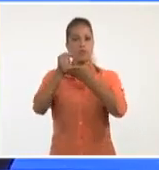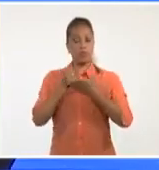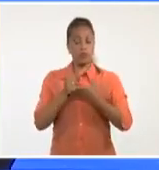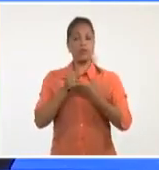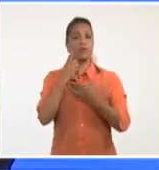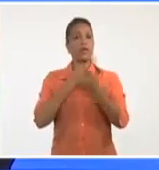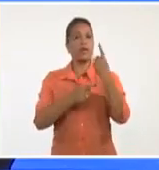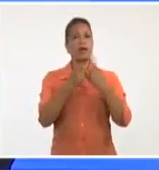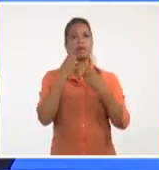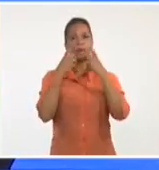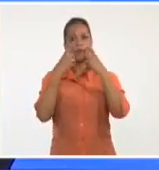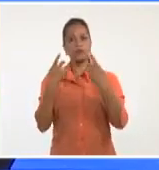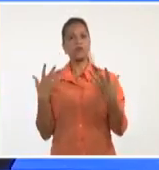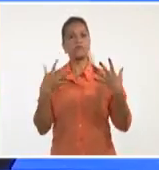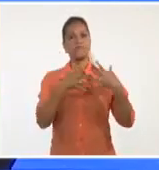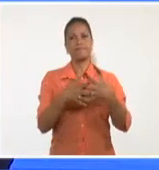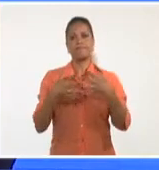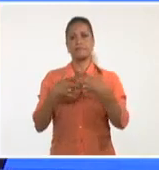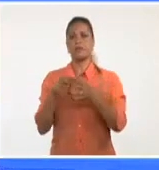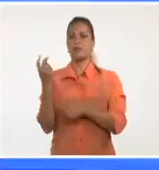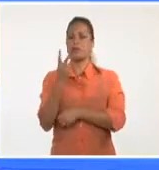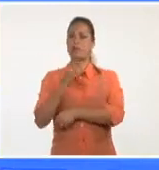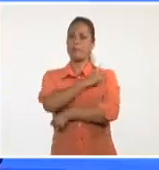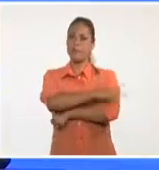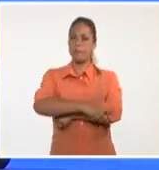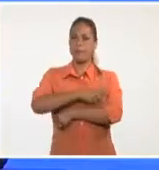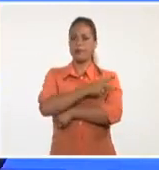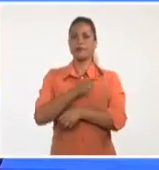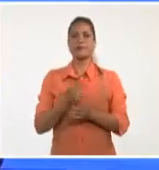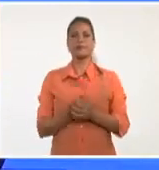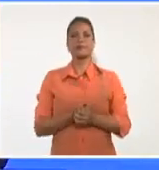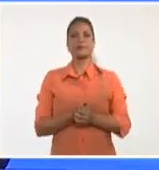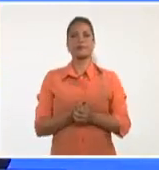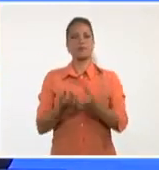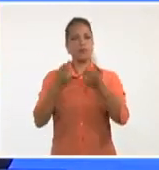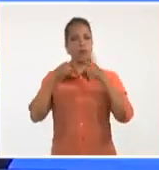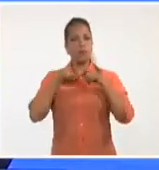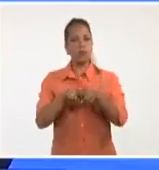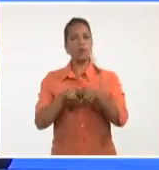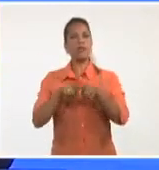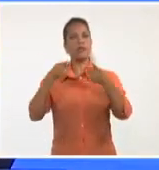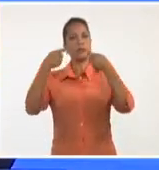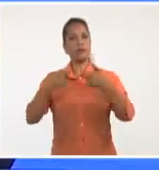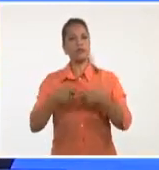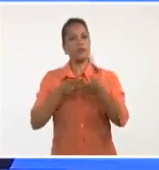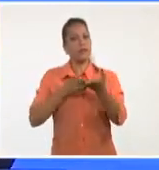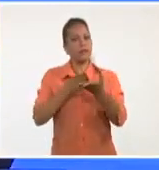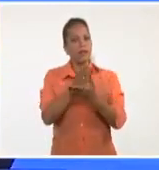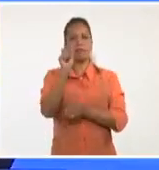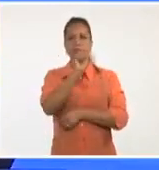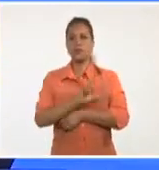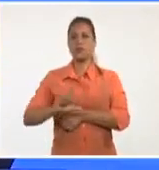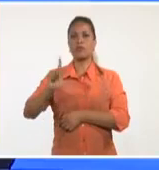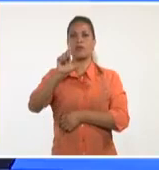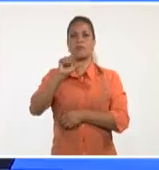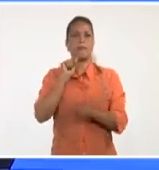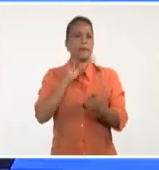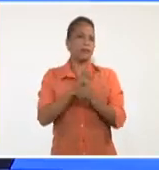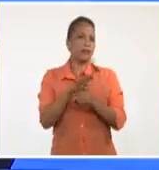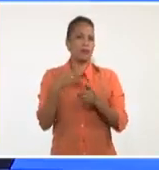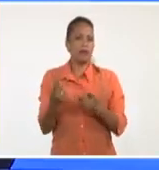pilar de nuestros nexos bilaterales. Nos une la determinación de construir el socialismo partiendo de las